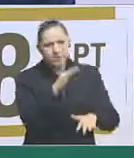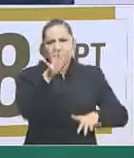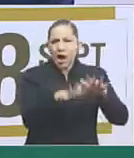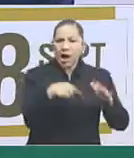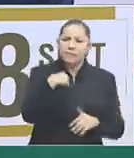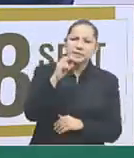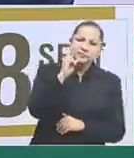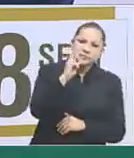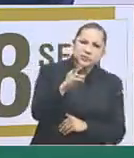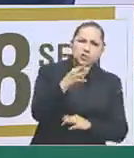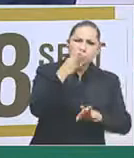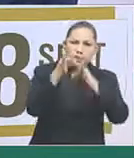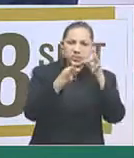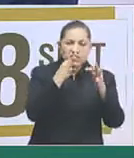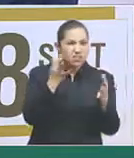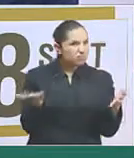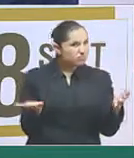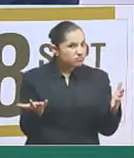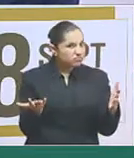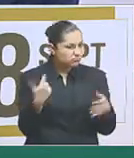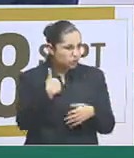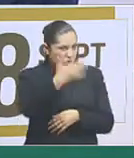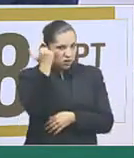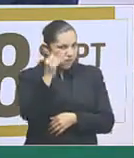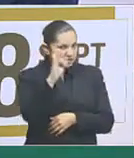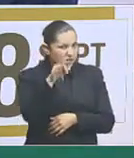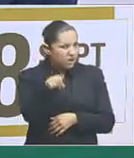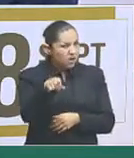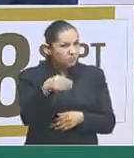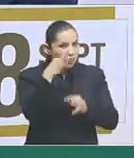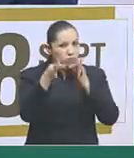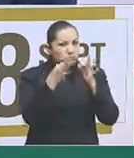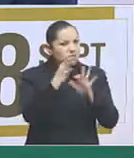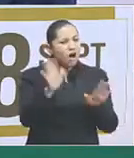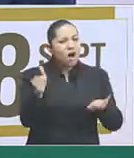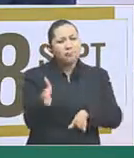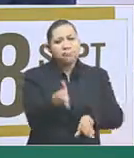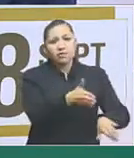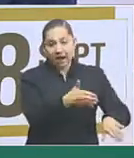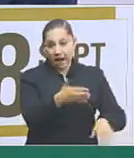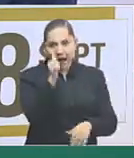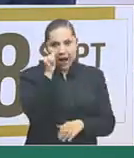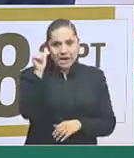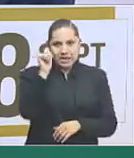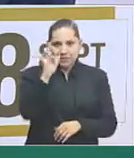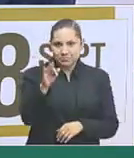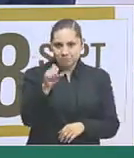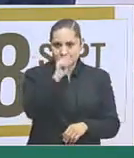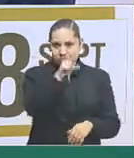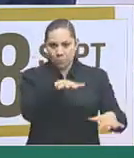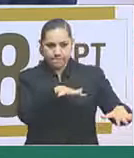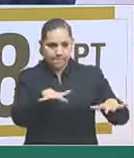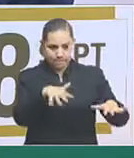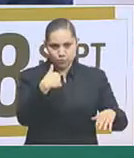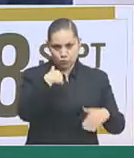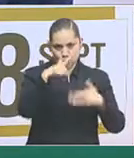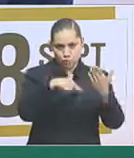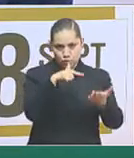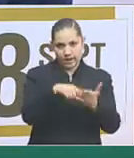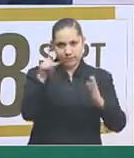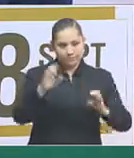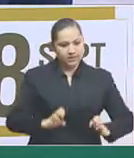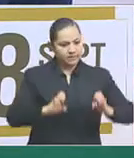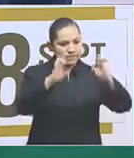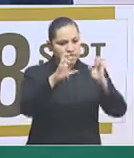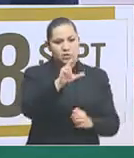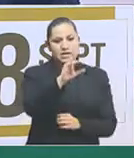poco demodé no yo no sé si les pasó pero cuando estaba el terremoto en toda su expresión yo estaba en el quinto piso del radisson y la verdad